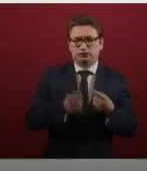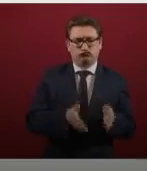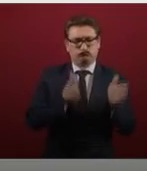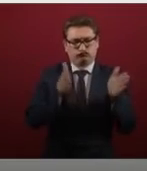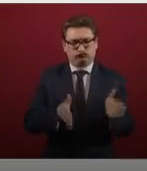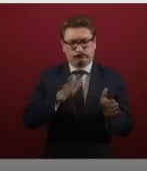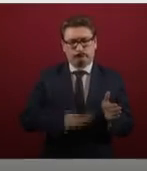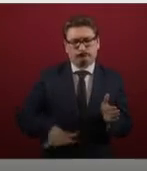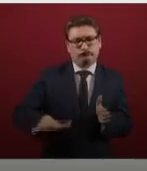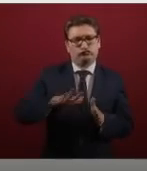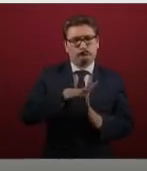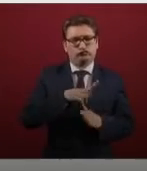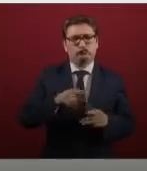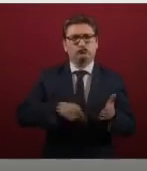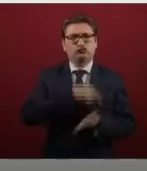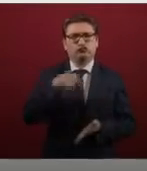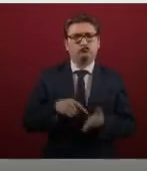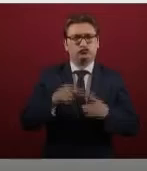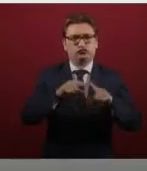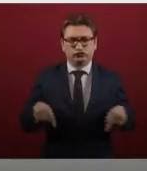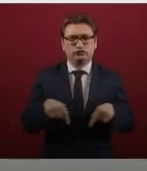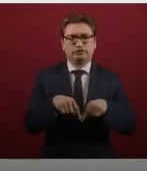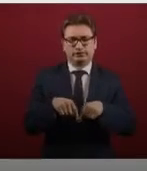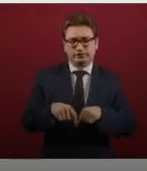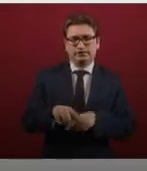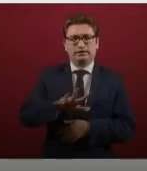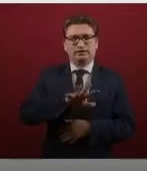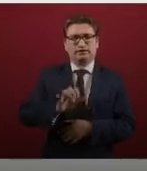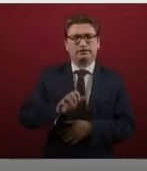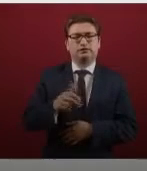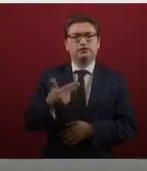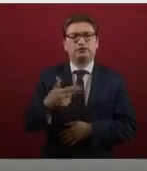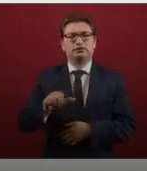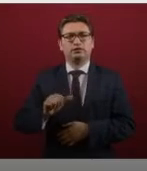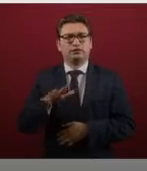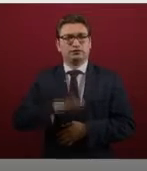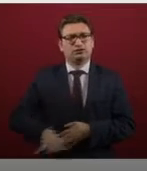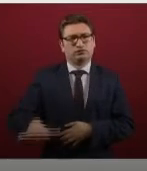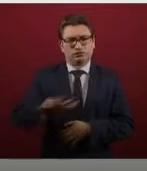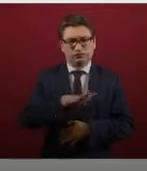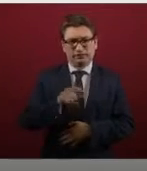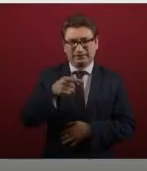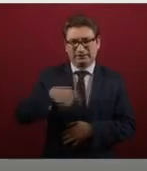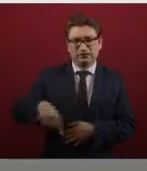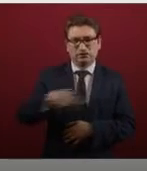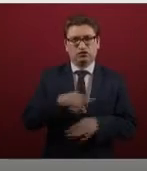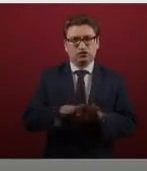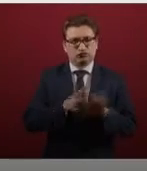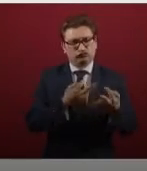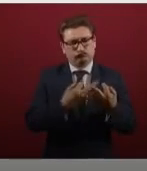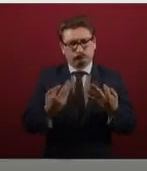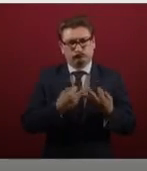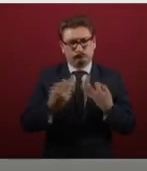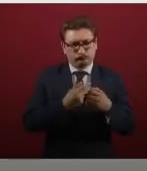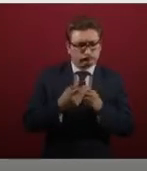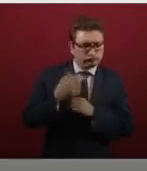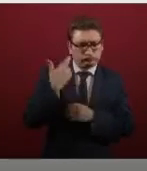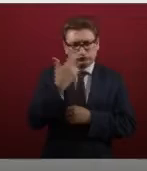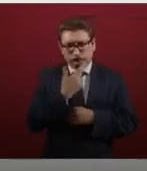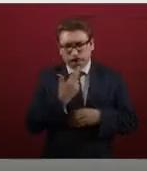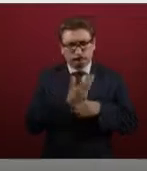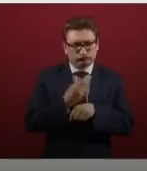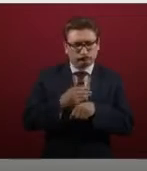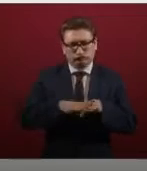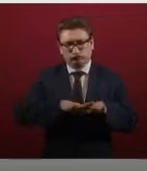más de 500 hectáreas que es mejoramiento de suelos de ratchet sería la residencia de obra el